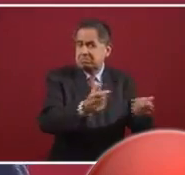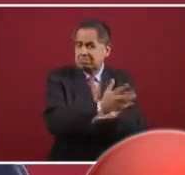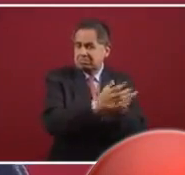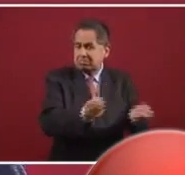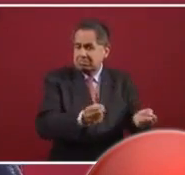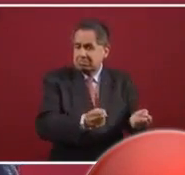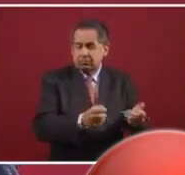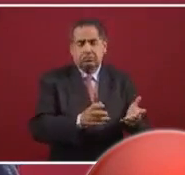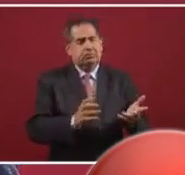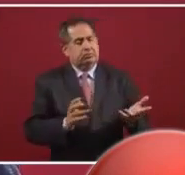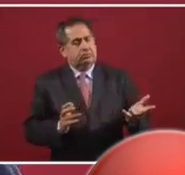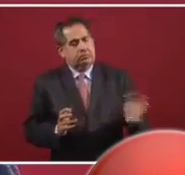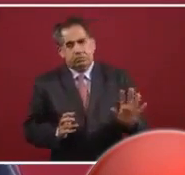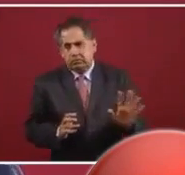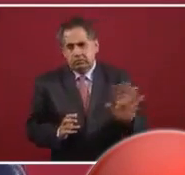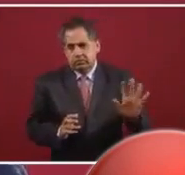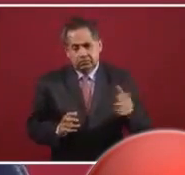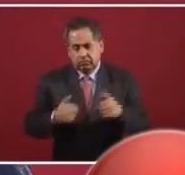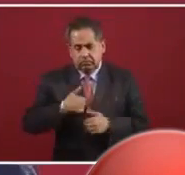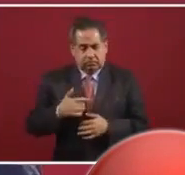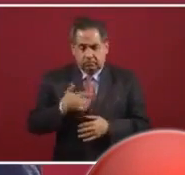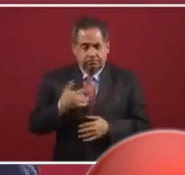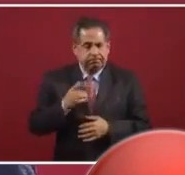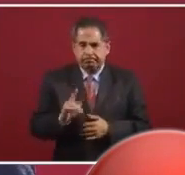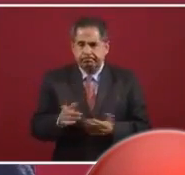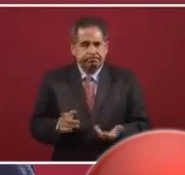Eso sí, yo no sé cómo